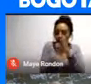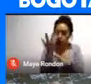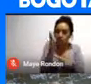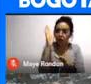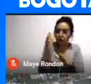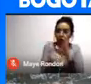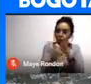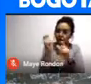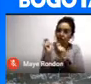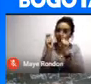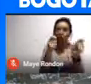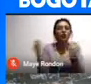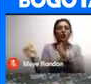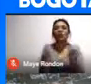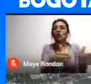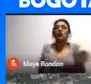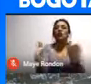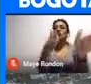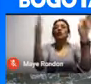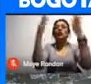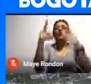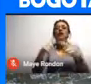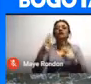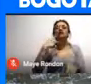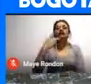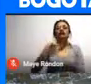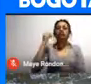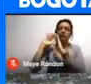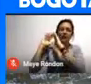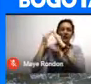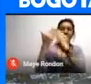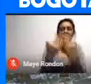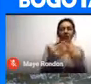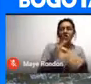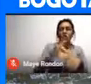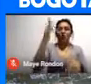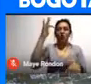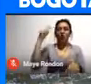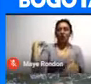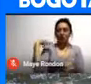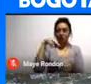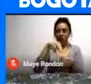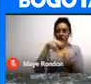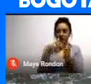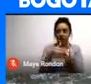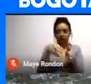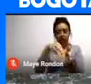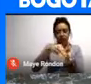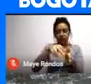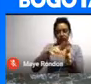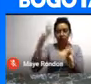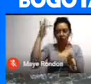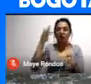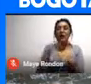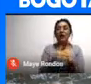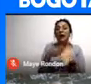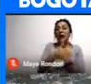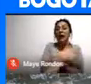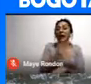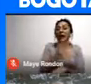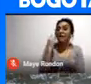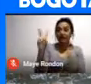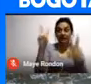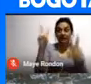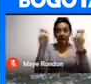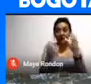hemos llamado Ruta Leyenda del Dorado Ya hace dos semanas Estuvieron con Luis Miguel Estuvieron viendo un poco El